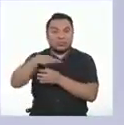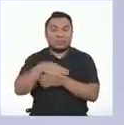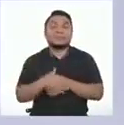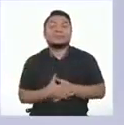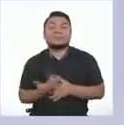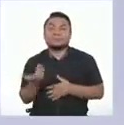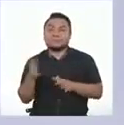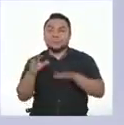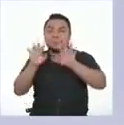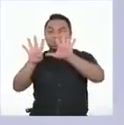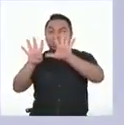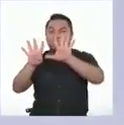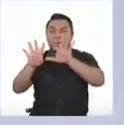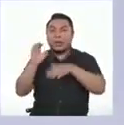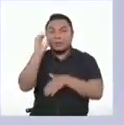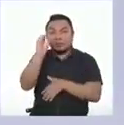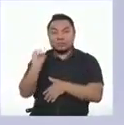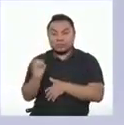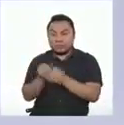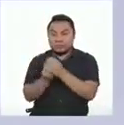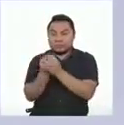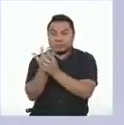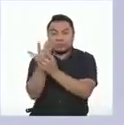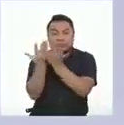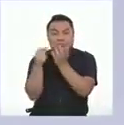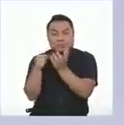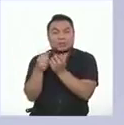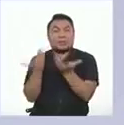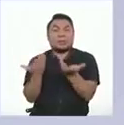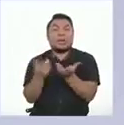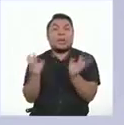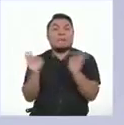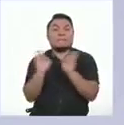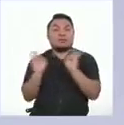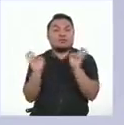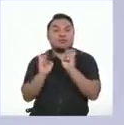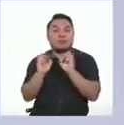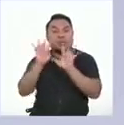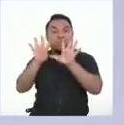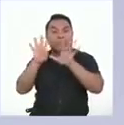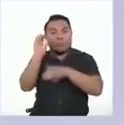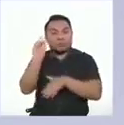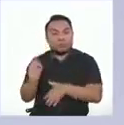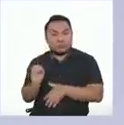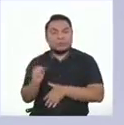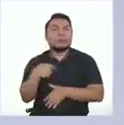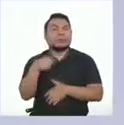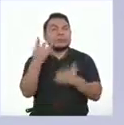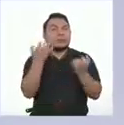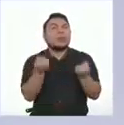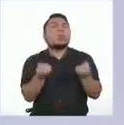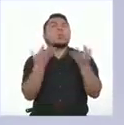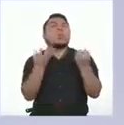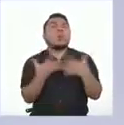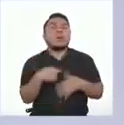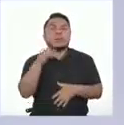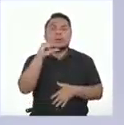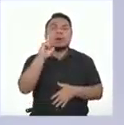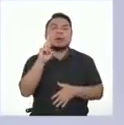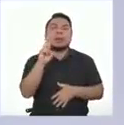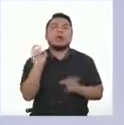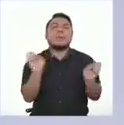el 9% de las lentejas germinadas son proteína y queremos calcular cuántos gramos